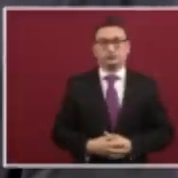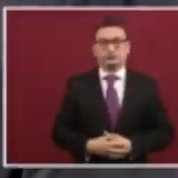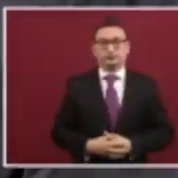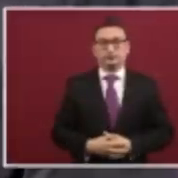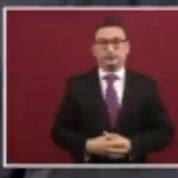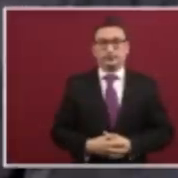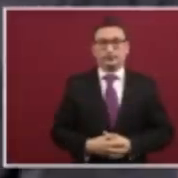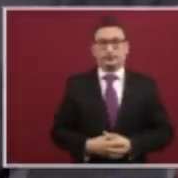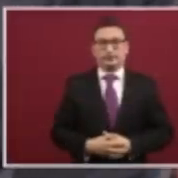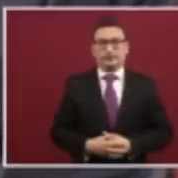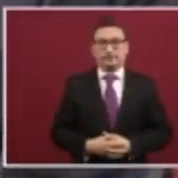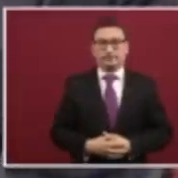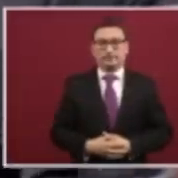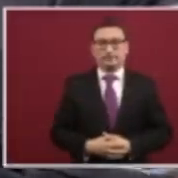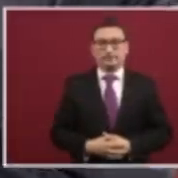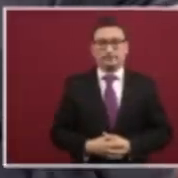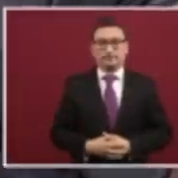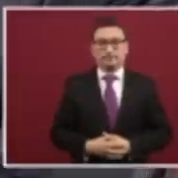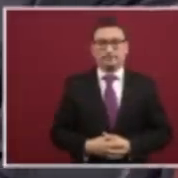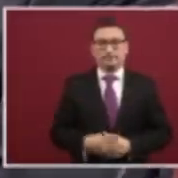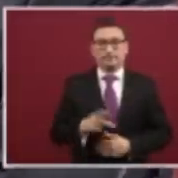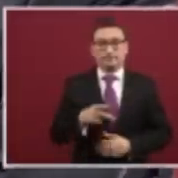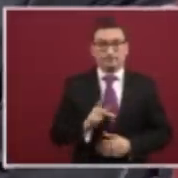Pero si